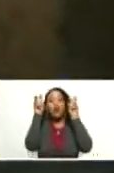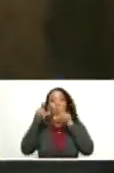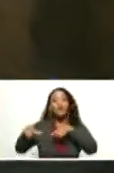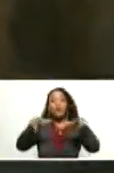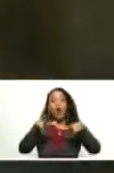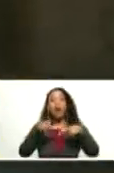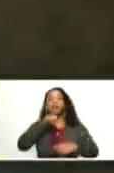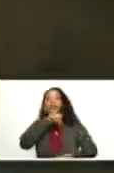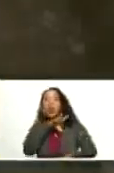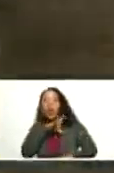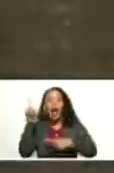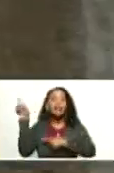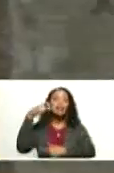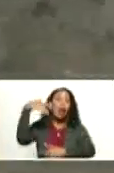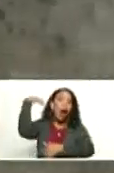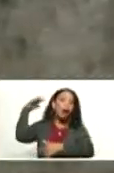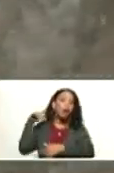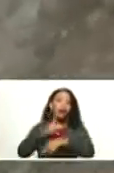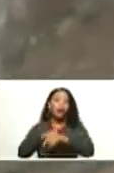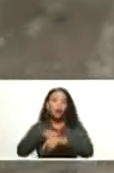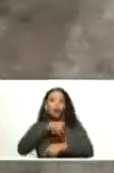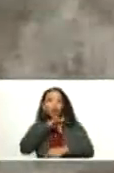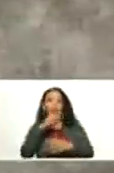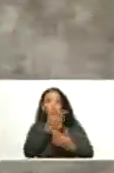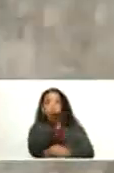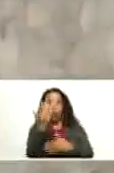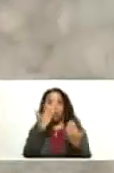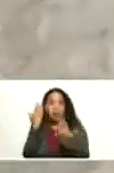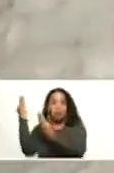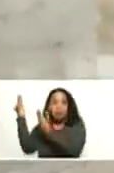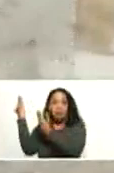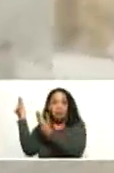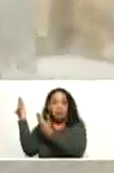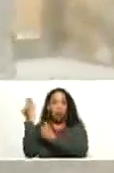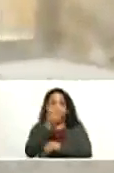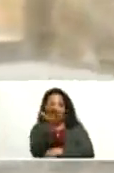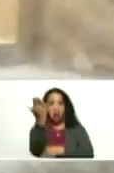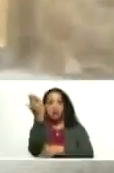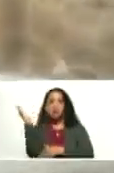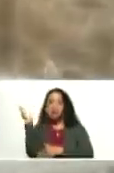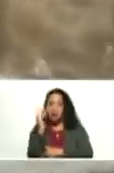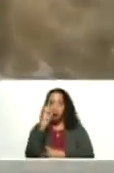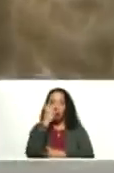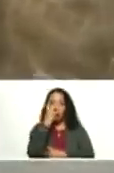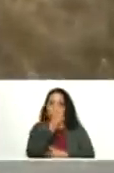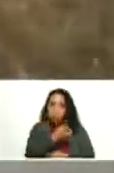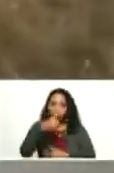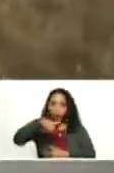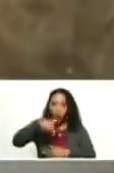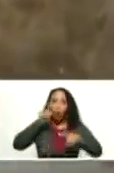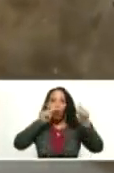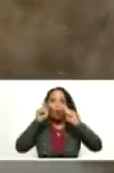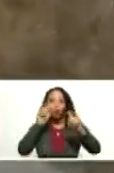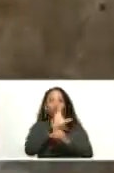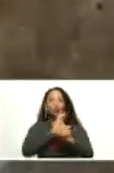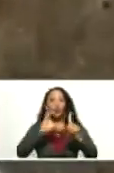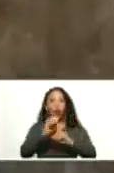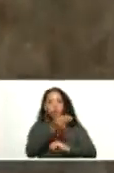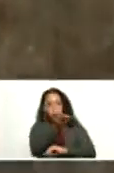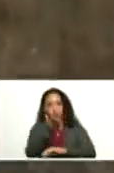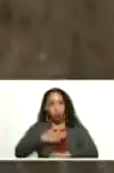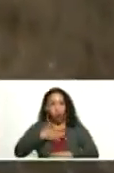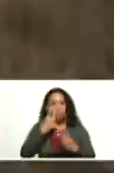impresionante, y ustedes lo irán viendo cuando estén por aquí, en este lugar histórico, cultural, turístico. Ustedes